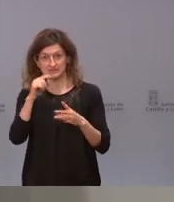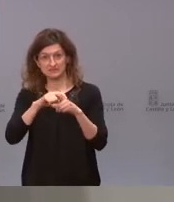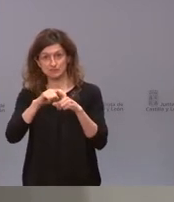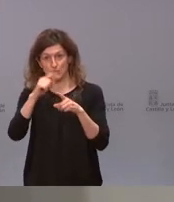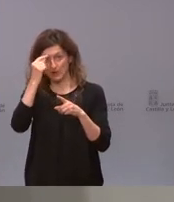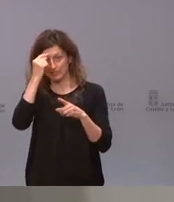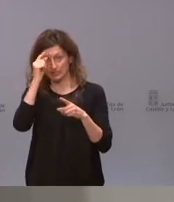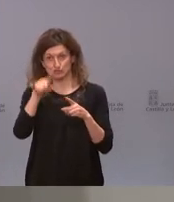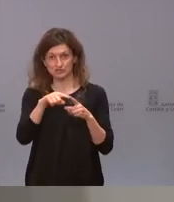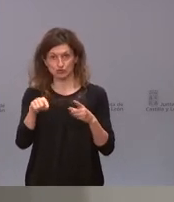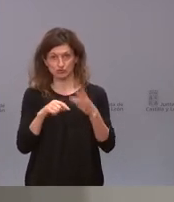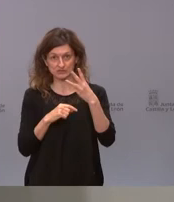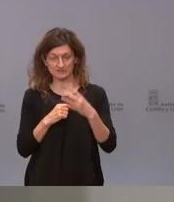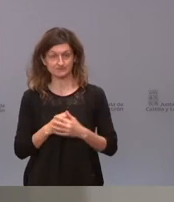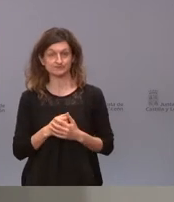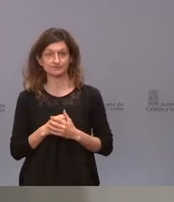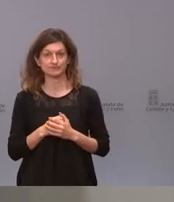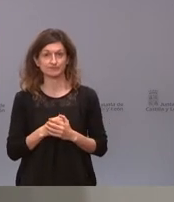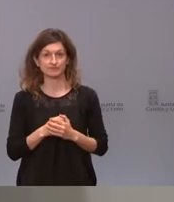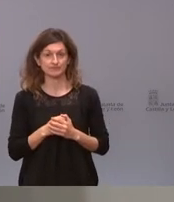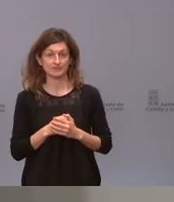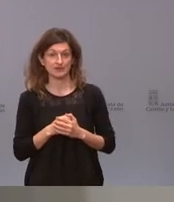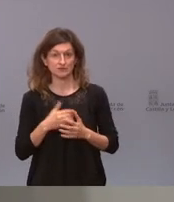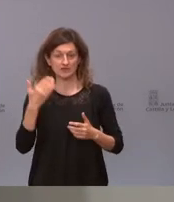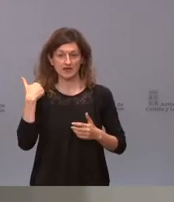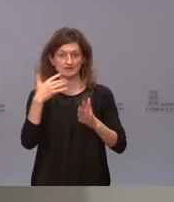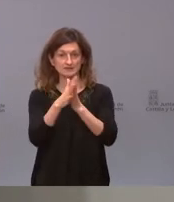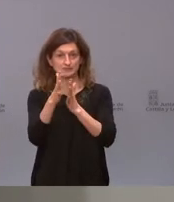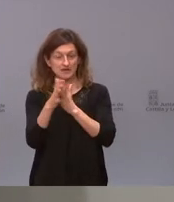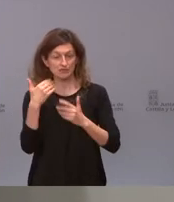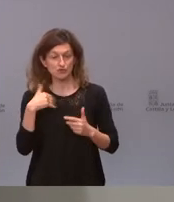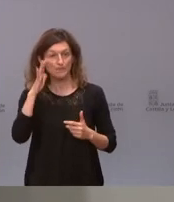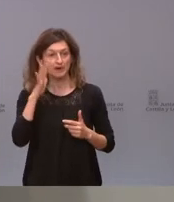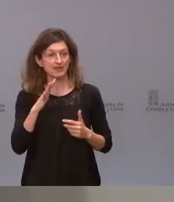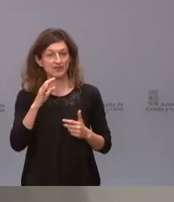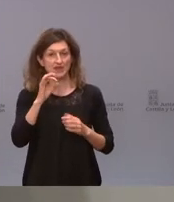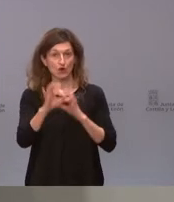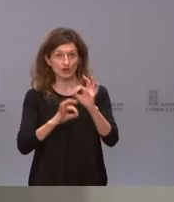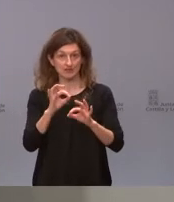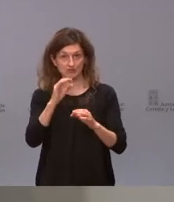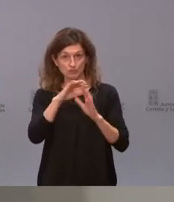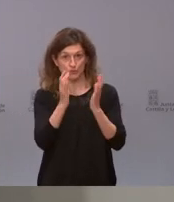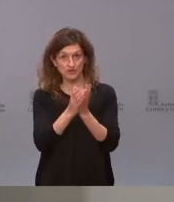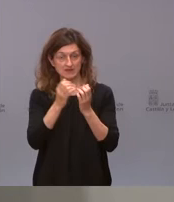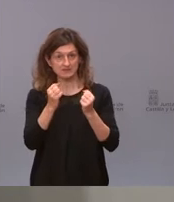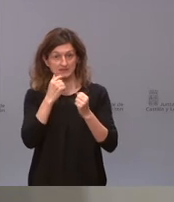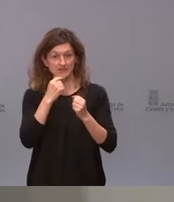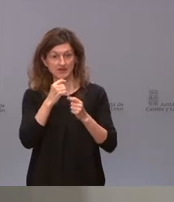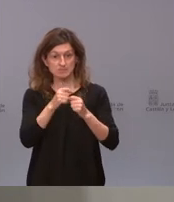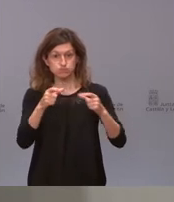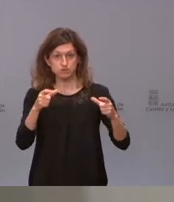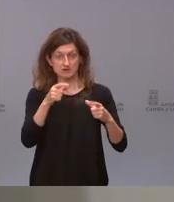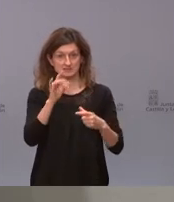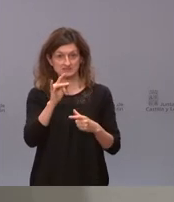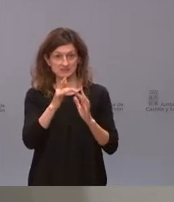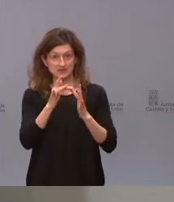entonces yo lo que les comentaba antes es que parece que la ms nos dice que sí que puede haber más transmisibilidad pero que